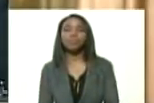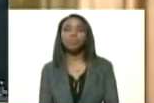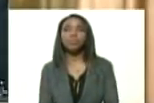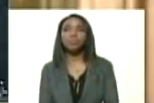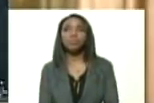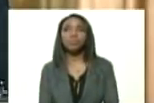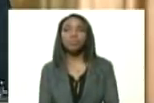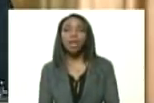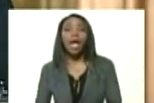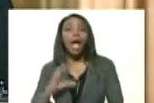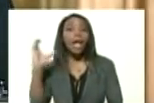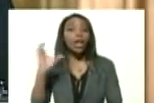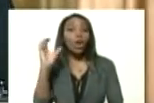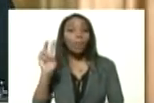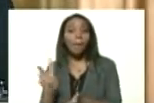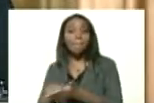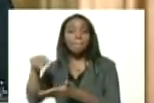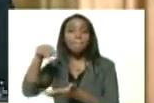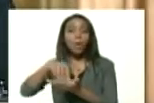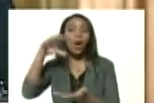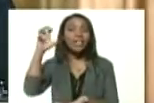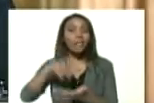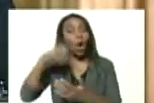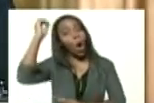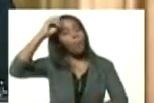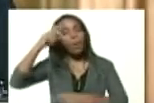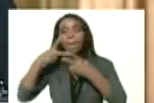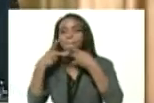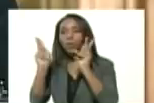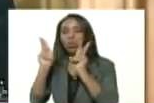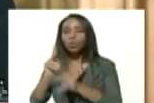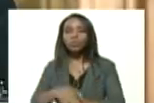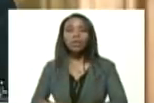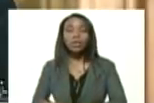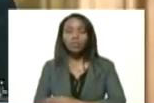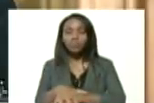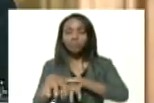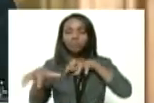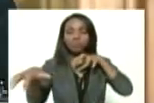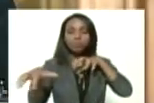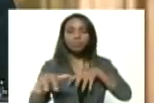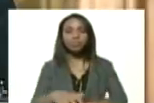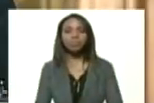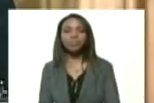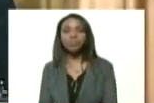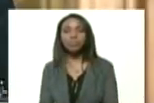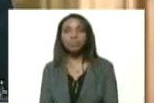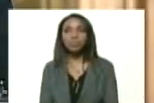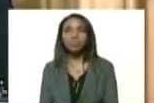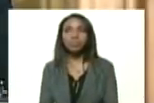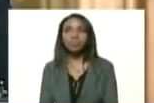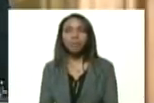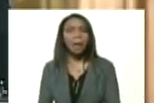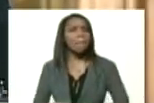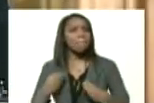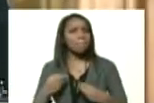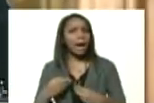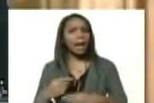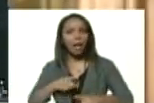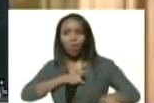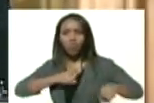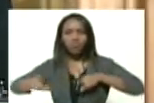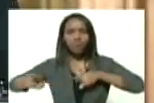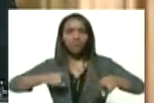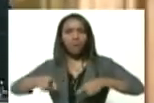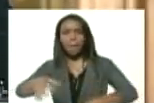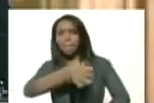en colombia se ha levantado un estado de opinión pública mayoritario para que hay una coordinación